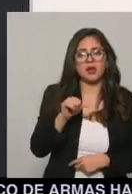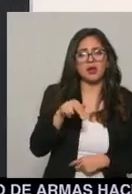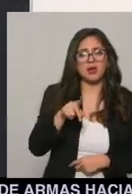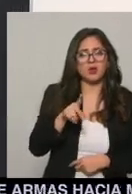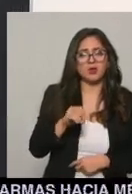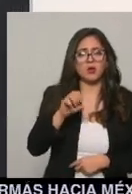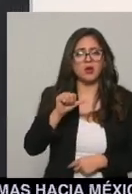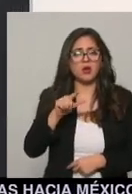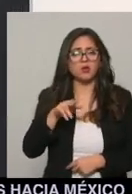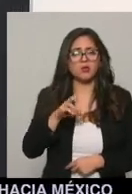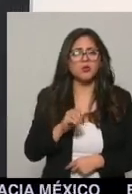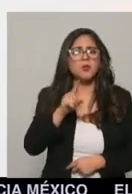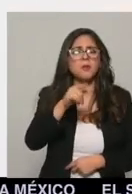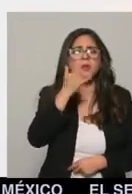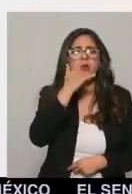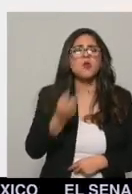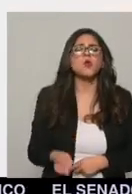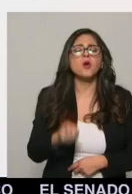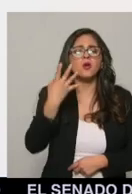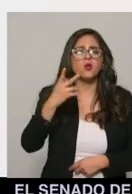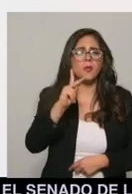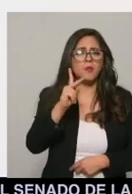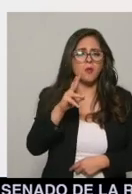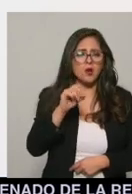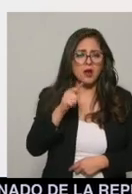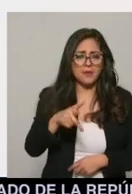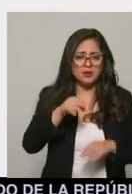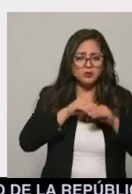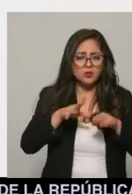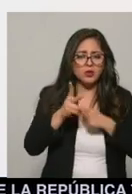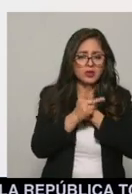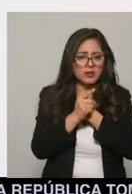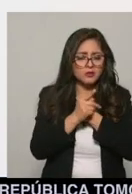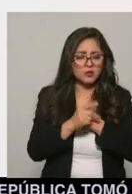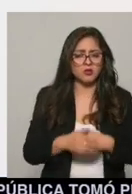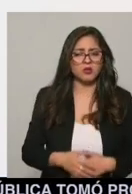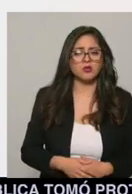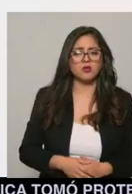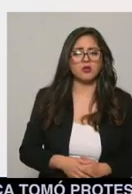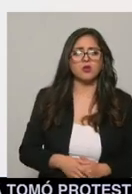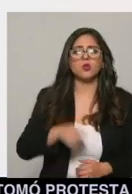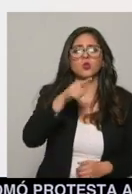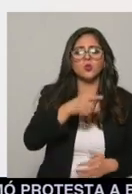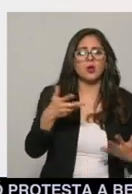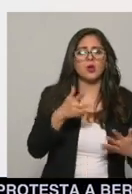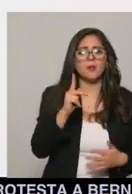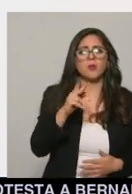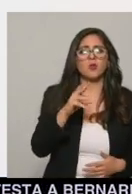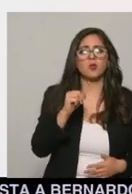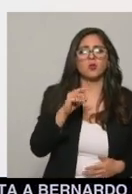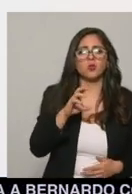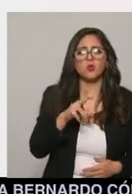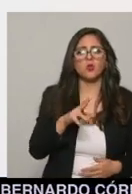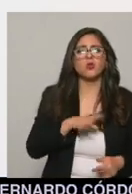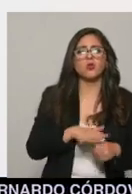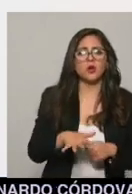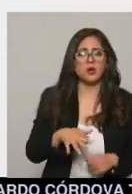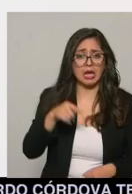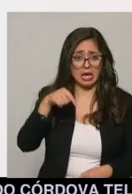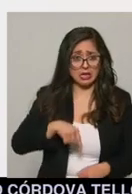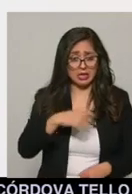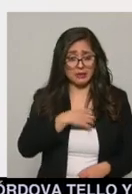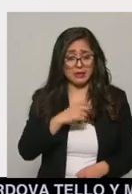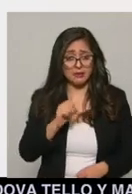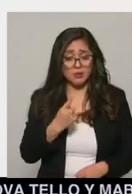conmigo, ¿cuántos programas tienes ya de televisión? ¿Como productor? ¿Como productor? Sí. ¿Aquí con